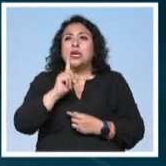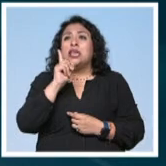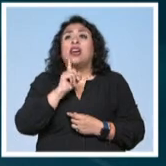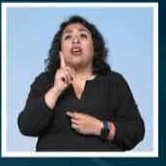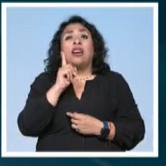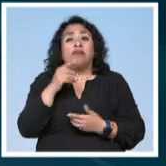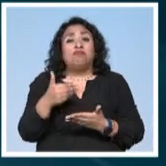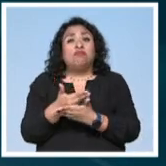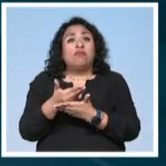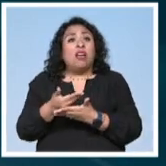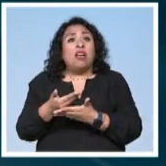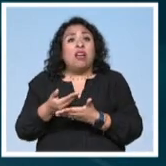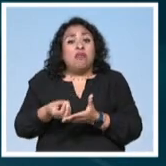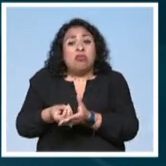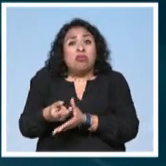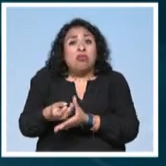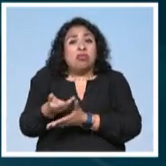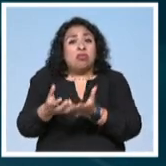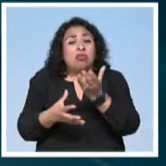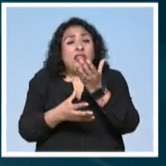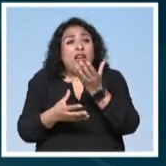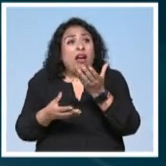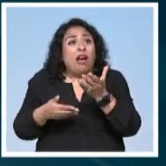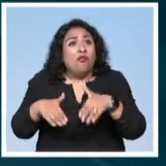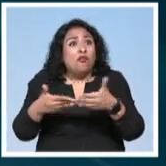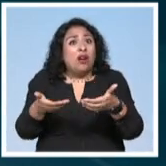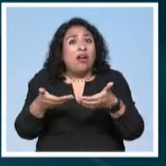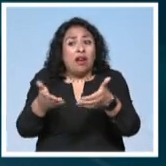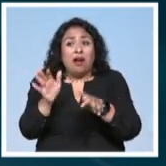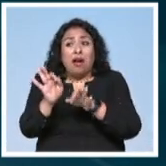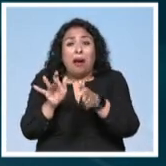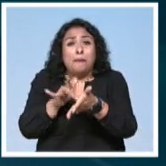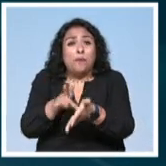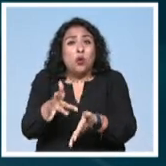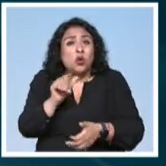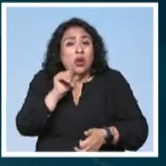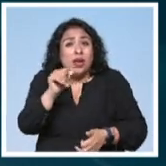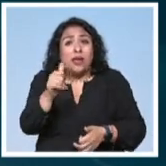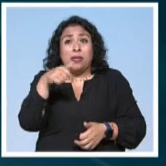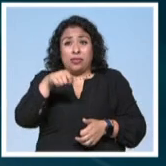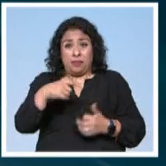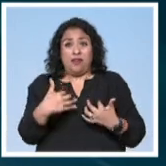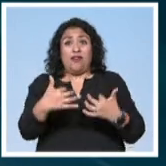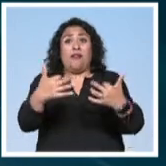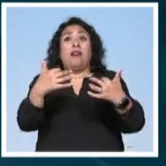están dando a luz en las calles sin ningún tipo de asistencia. Pero también que esta fecha nos sirva para aplaudir a